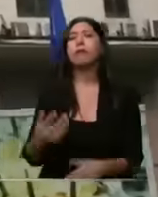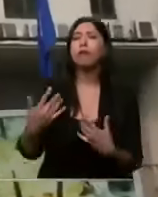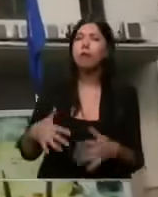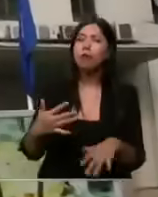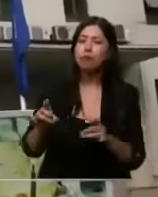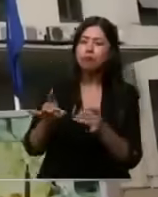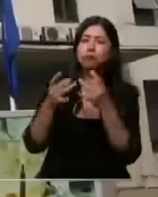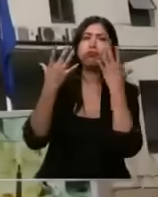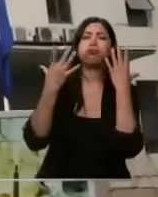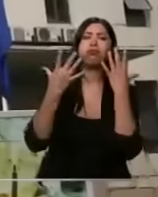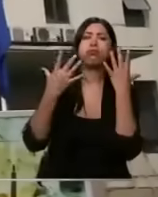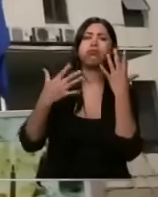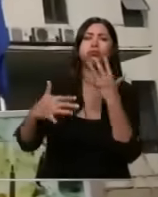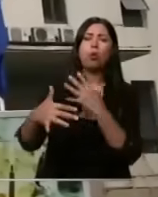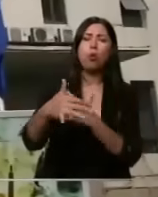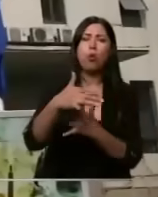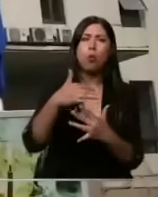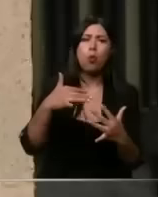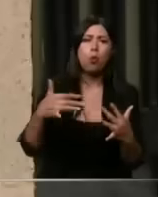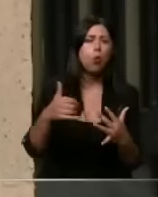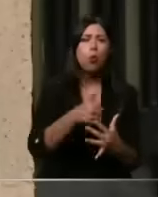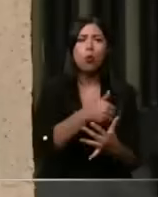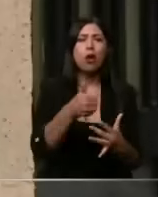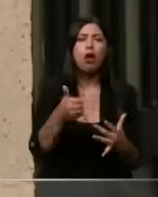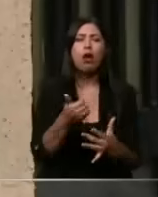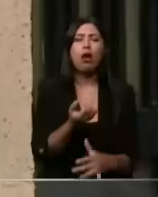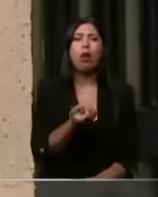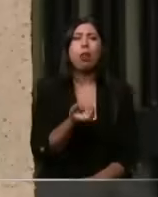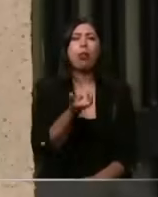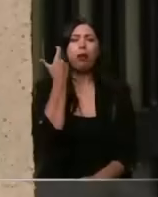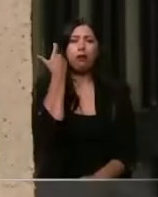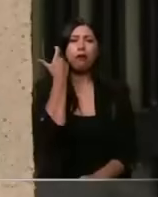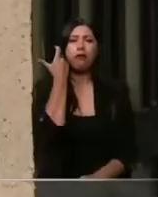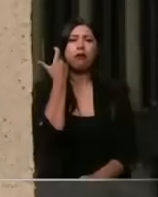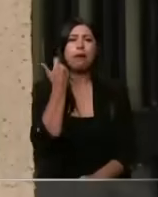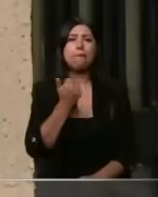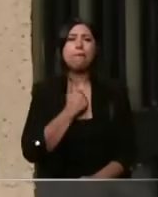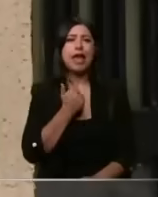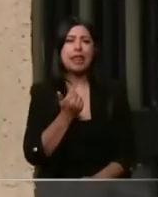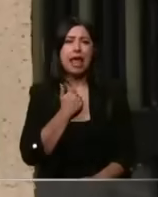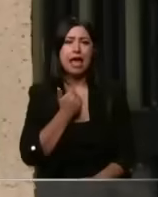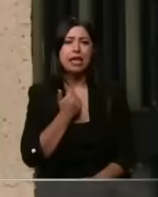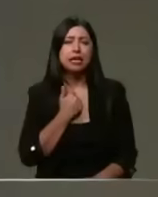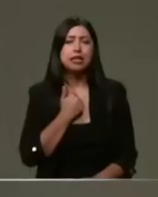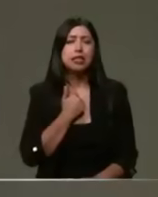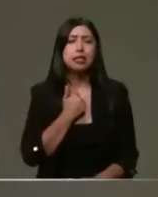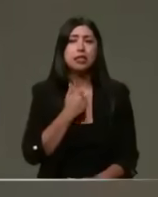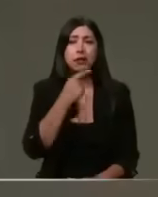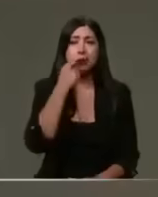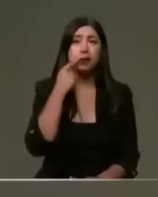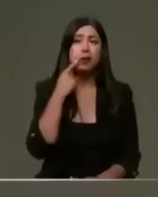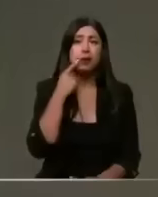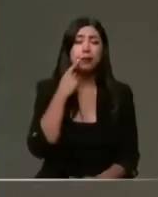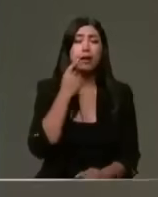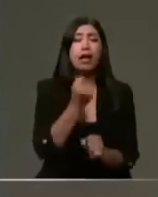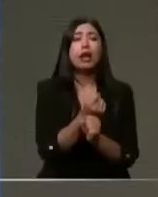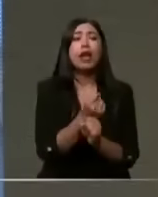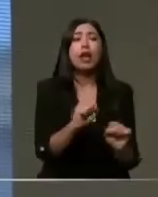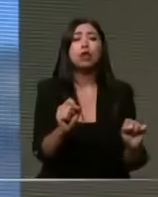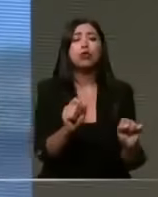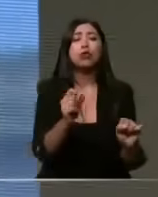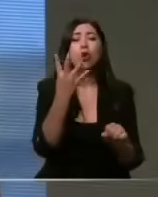un verdadero escándalo y cayó como un balde de agua fría sobre la PDI. Espinosa había dejado el cargo hacía